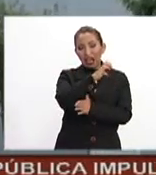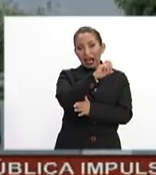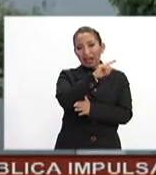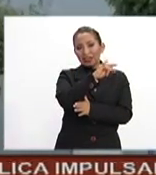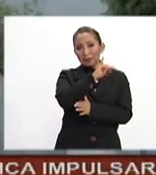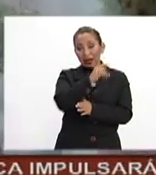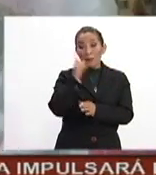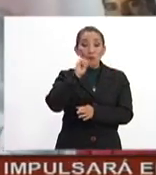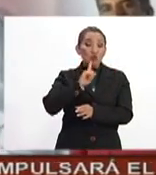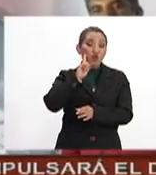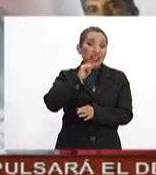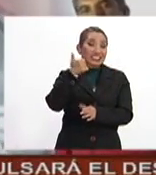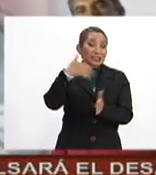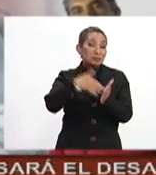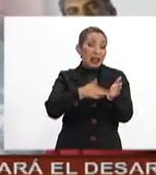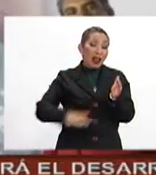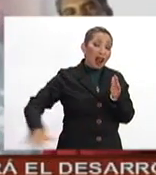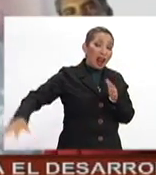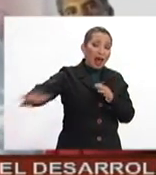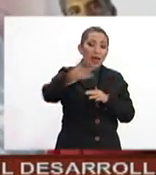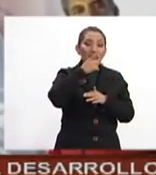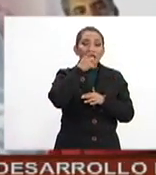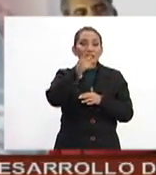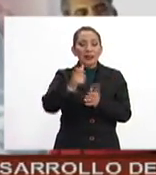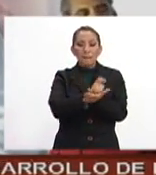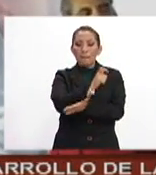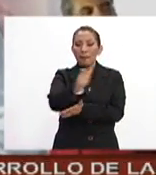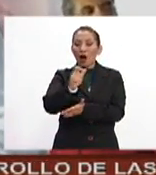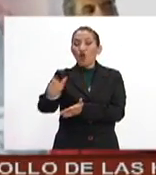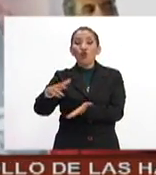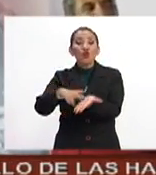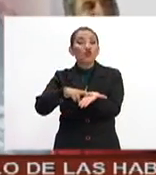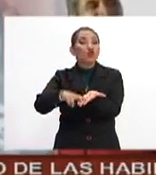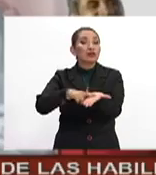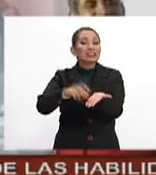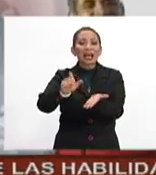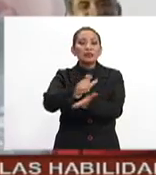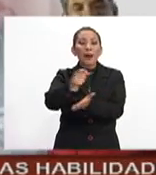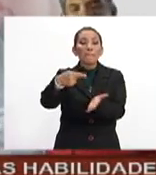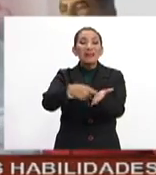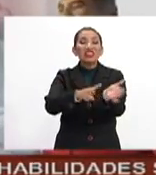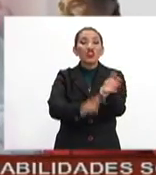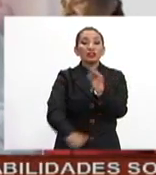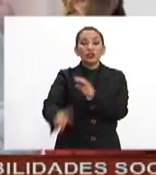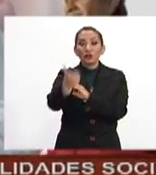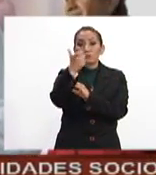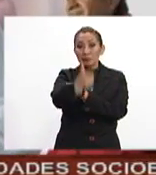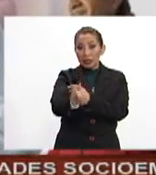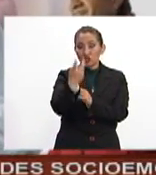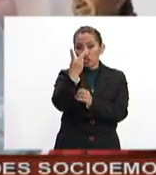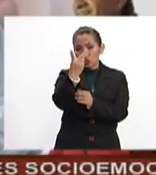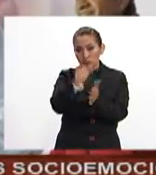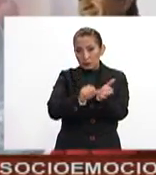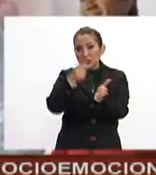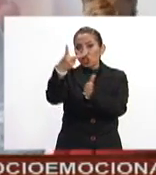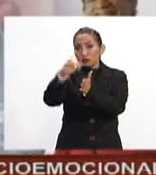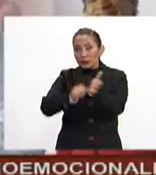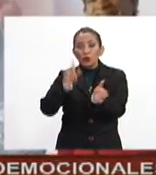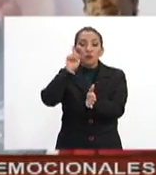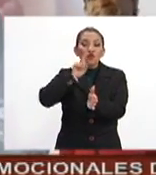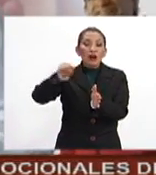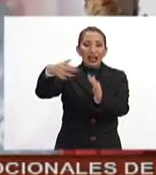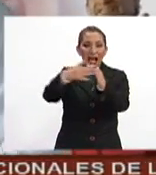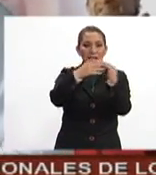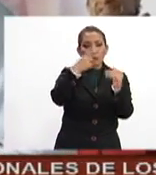6,000 mujeres anunció su propuesta del salario rosa, que consiste en un pago de 1,200 pesos bimestrales a las amas